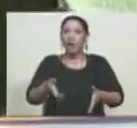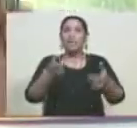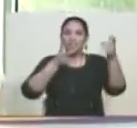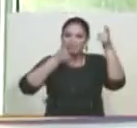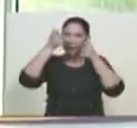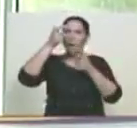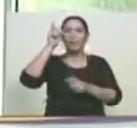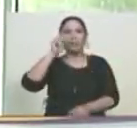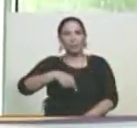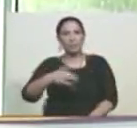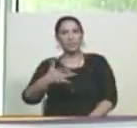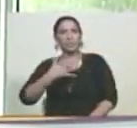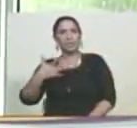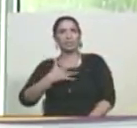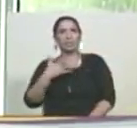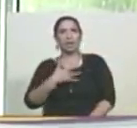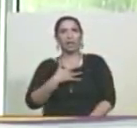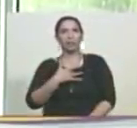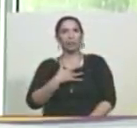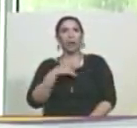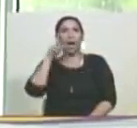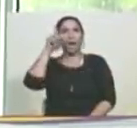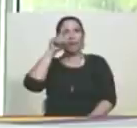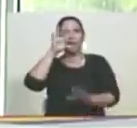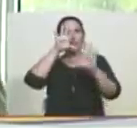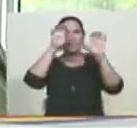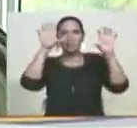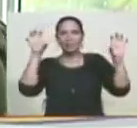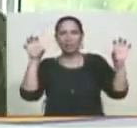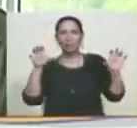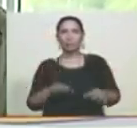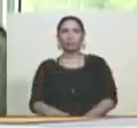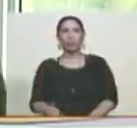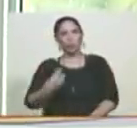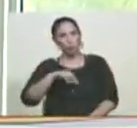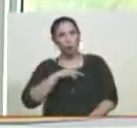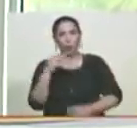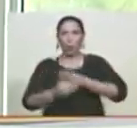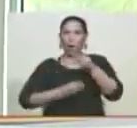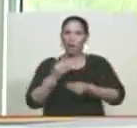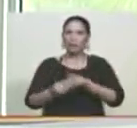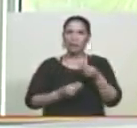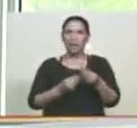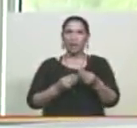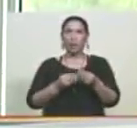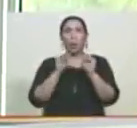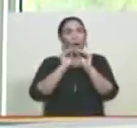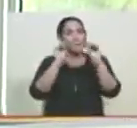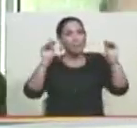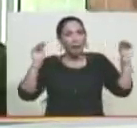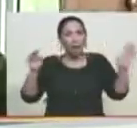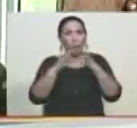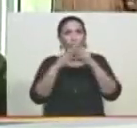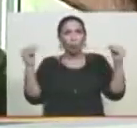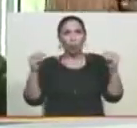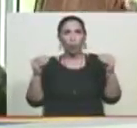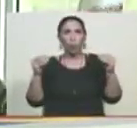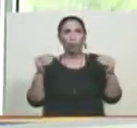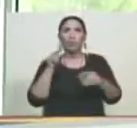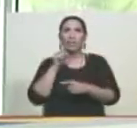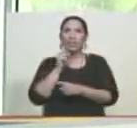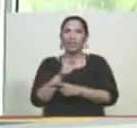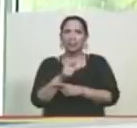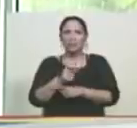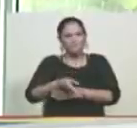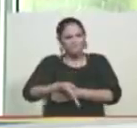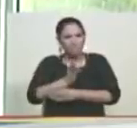estar sintiendo. Allá donde está. Y nosotros tenemos que hacer eso. Para ellos también un llamado. Esa unidad tiene que ser cada vez ser